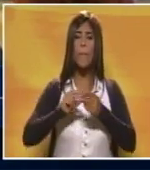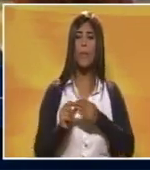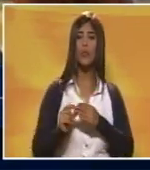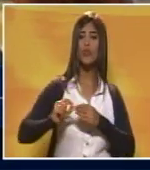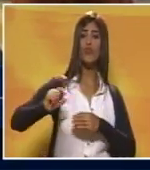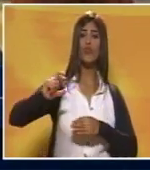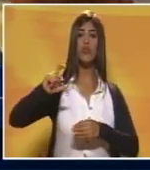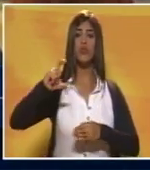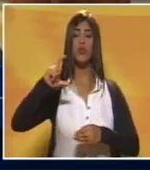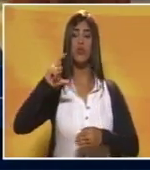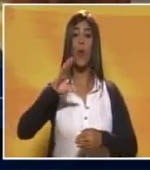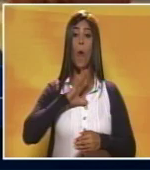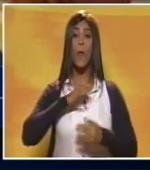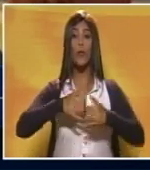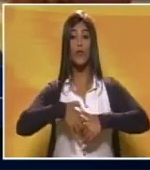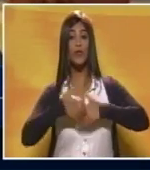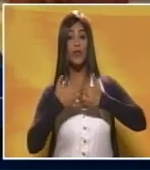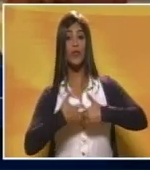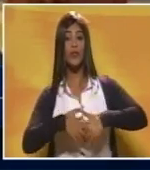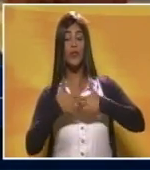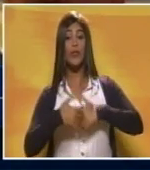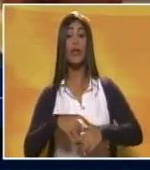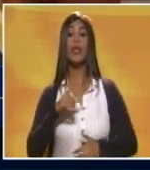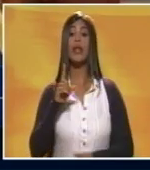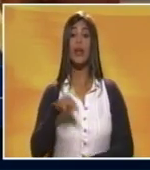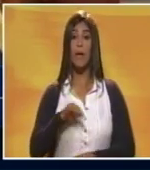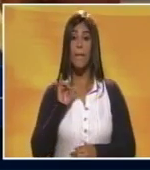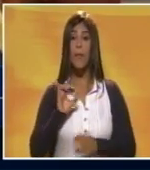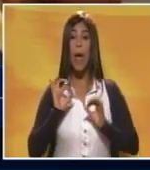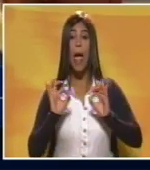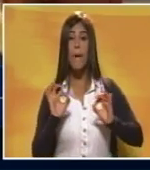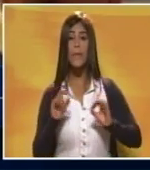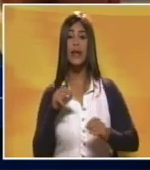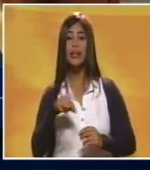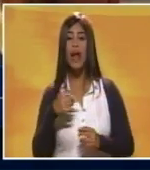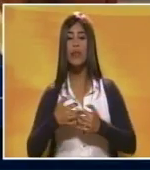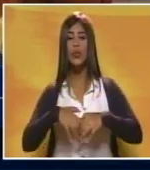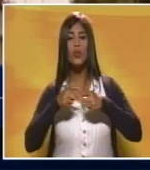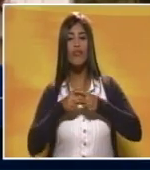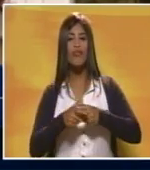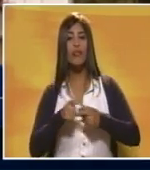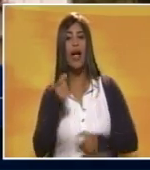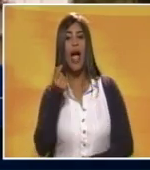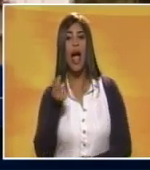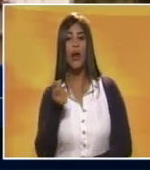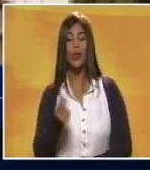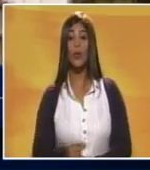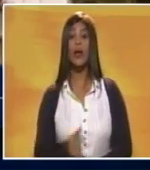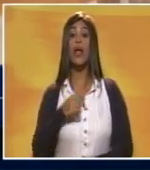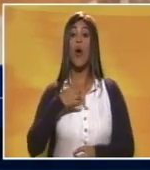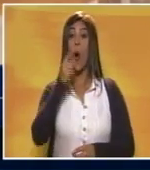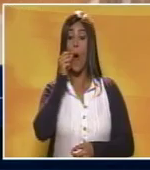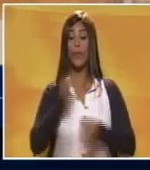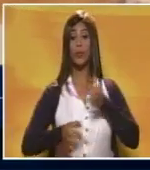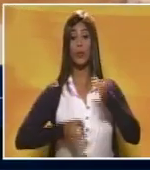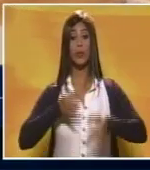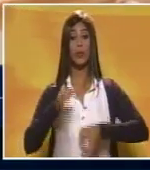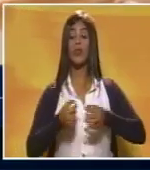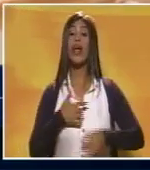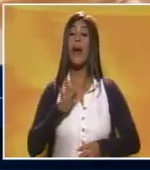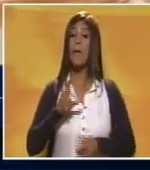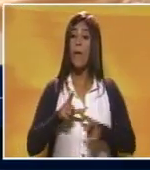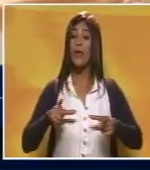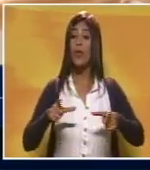elevación del potencial productivo y especialmente en este rubro, el arroz. Señaló Vázquez que en la entidad serán más